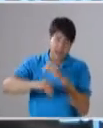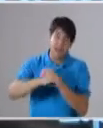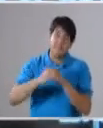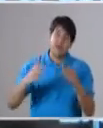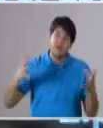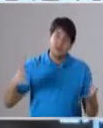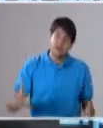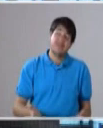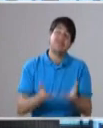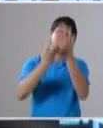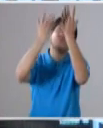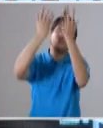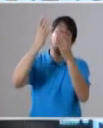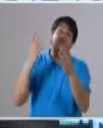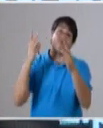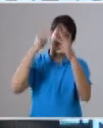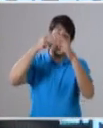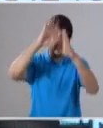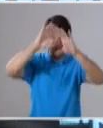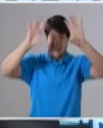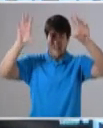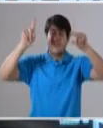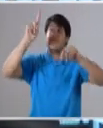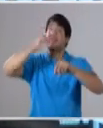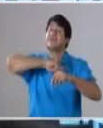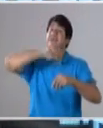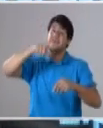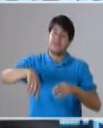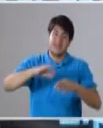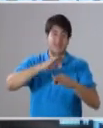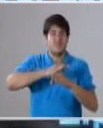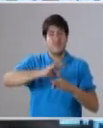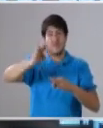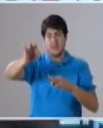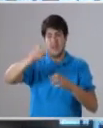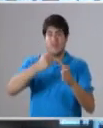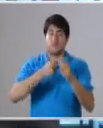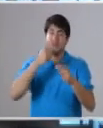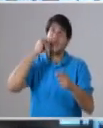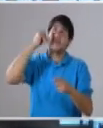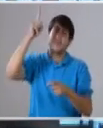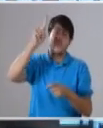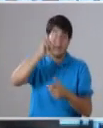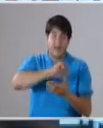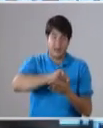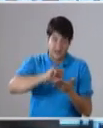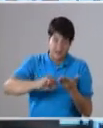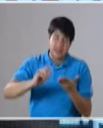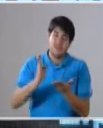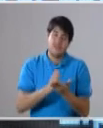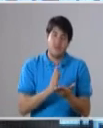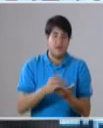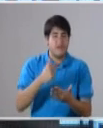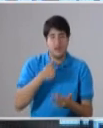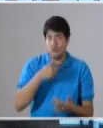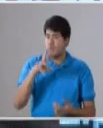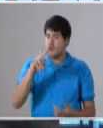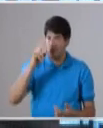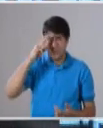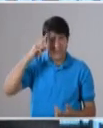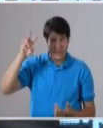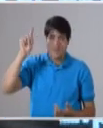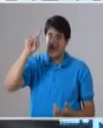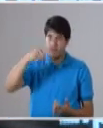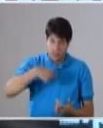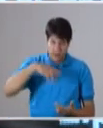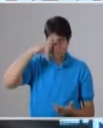hacia las nubes, y así permaneceremos con el Señor. Eso está escrito, eso no me lo inventé, eso es lo que